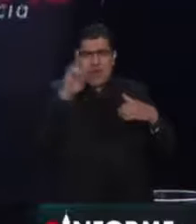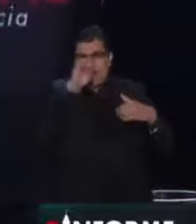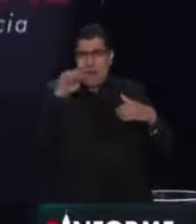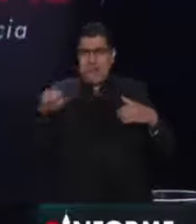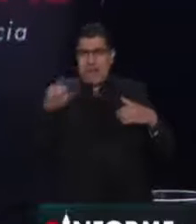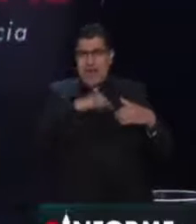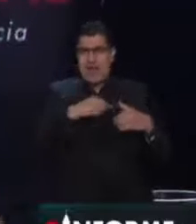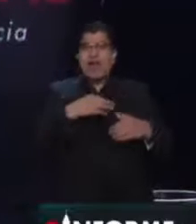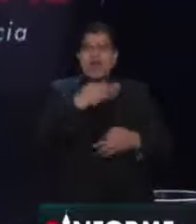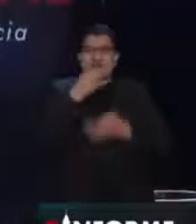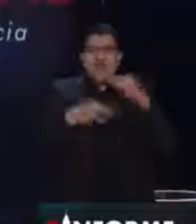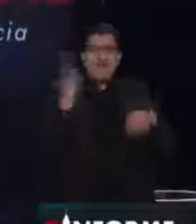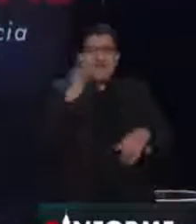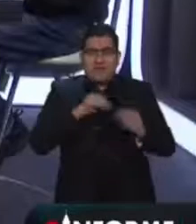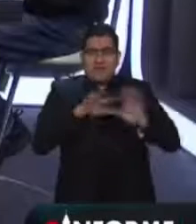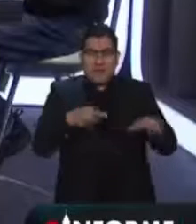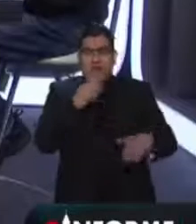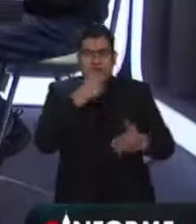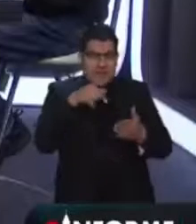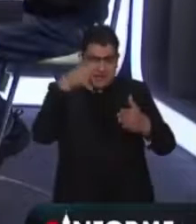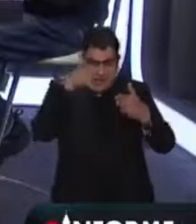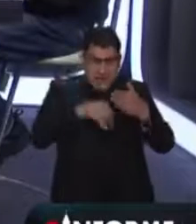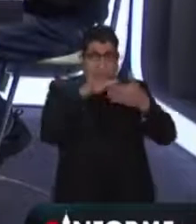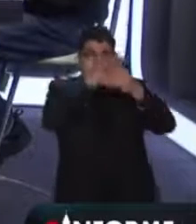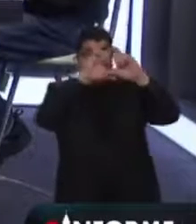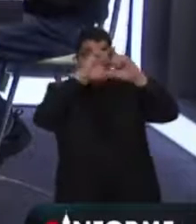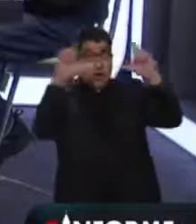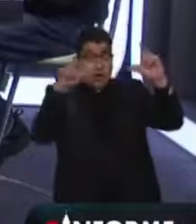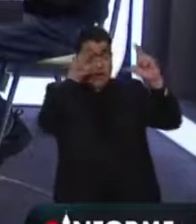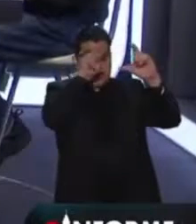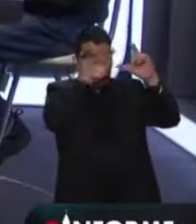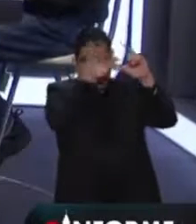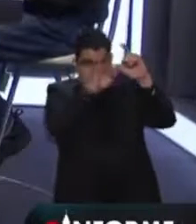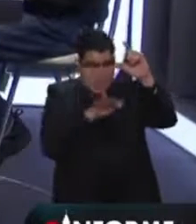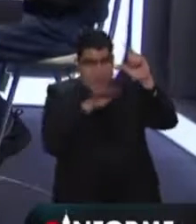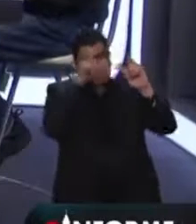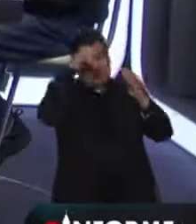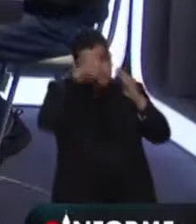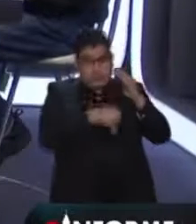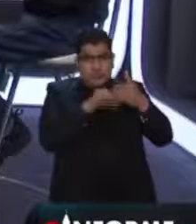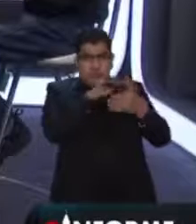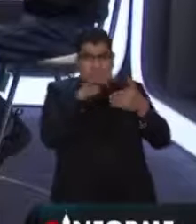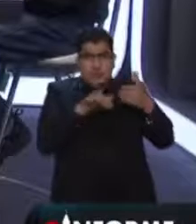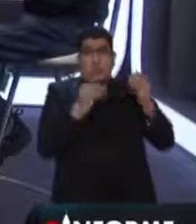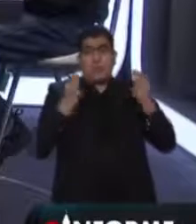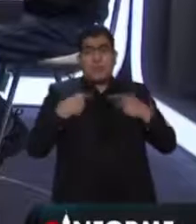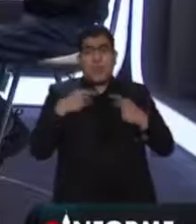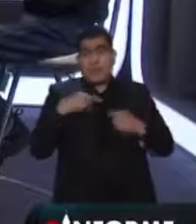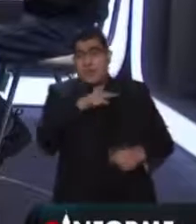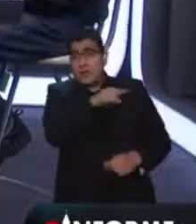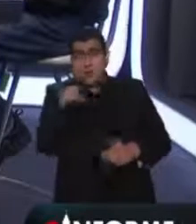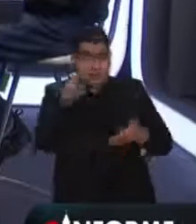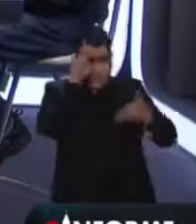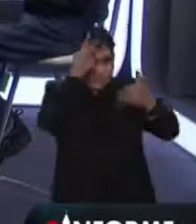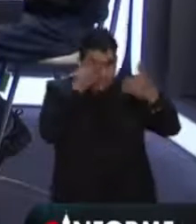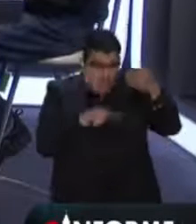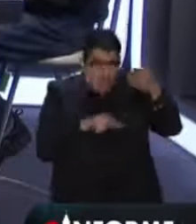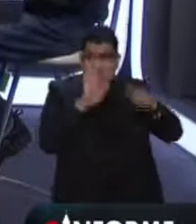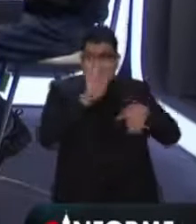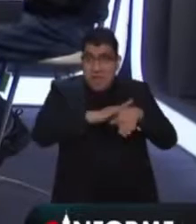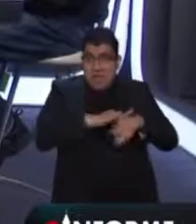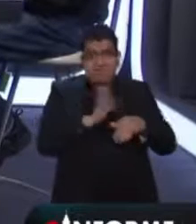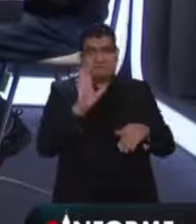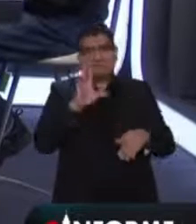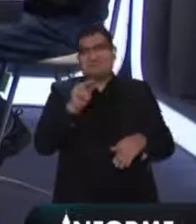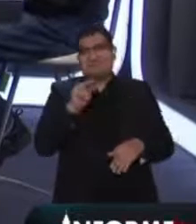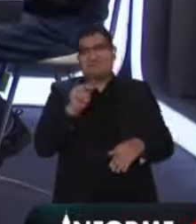falsas, nos dice: lee más allá del título. Está demostrado que la mayoría de las personas no lee más allá del